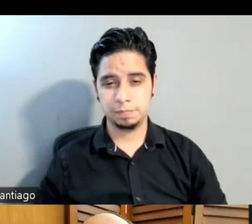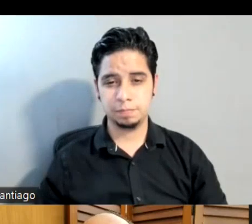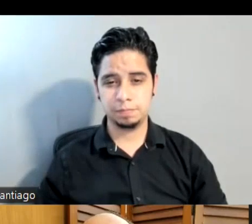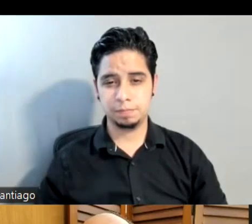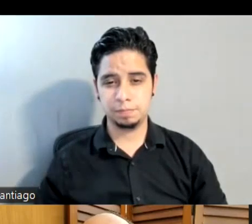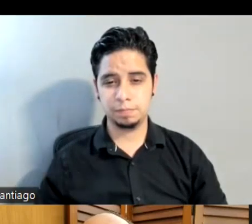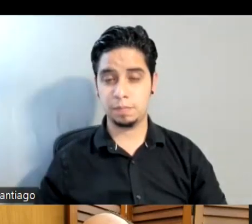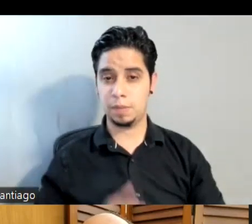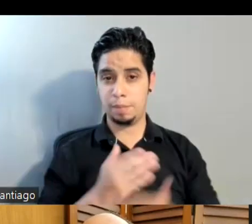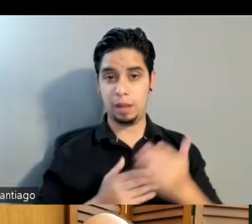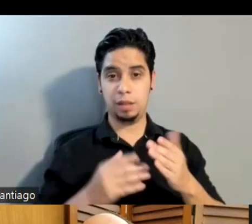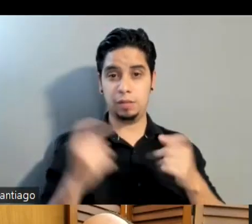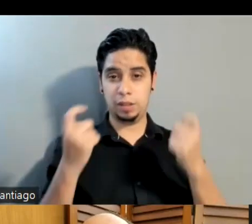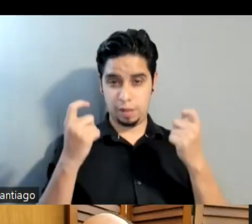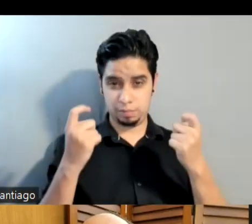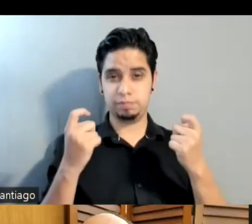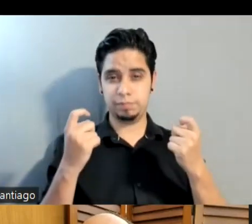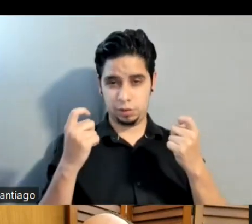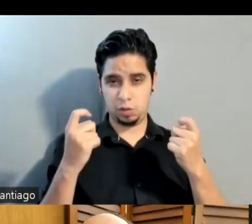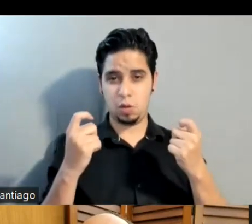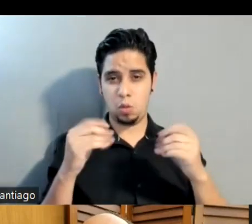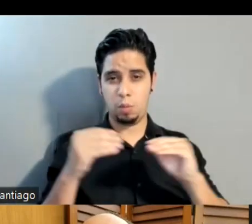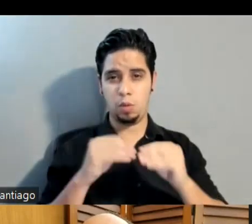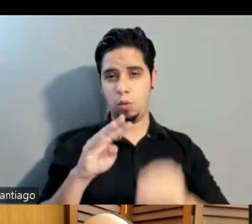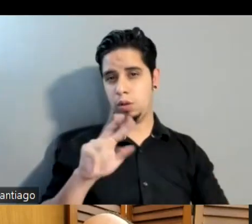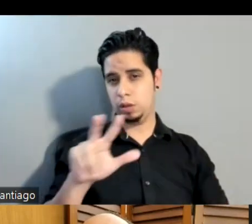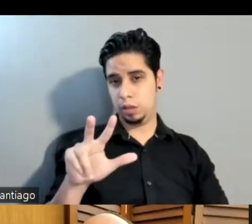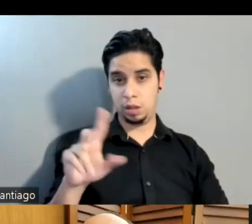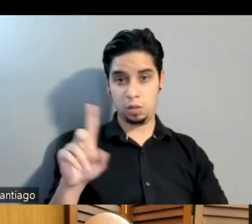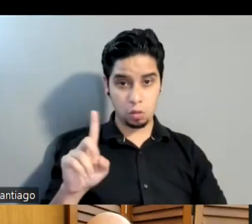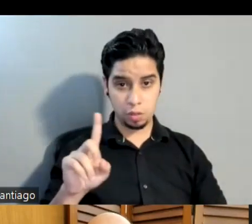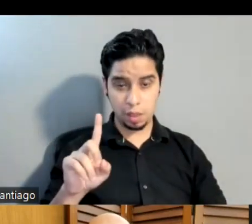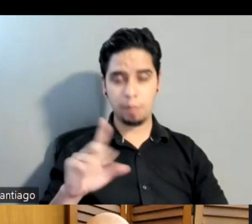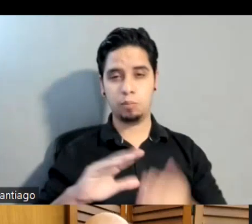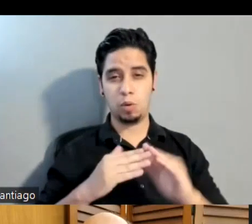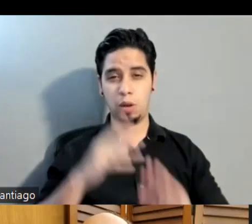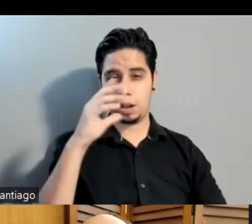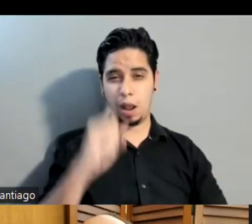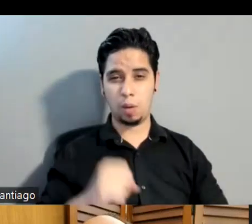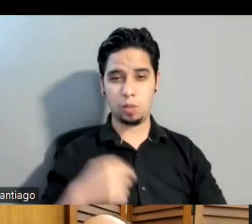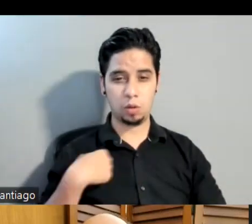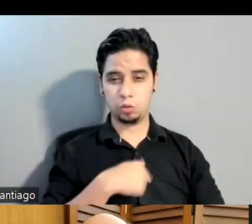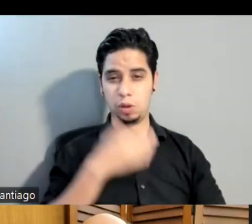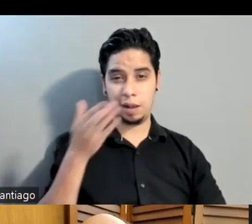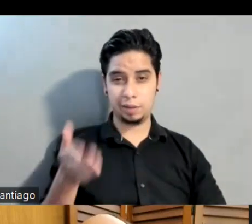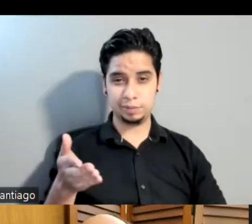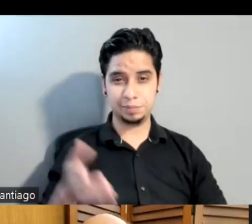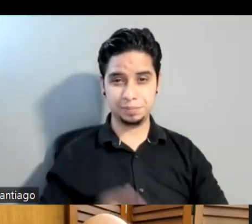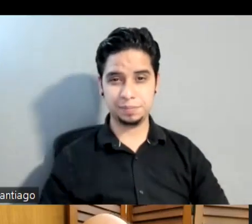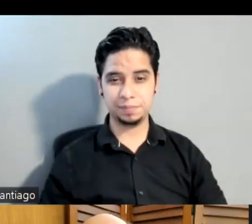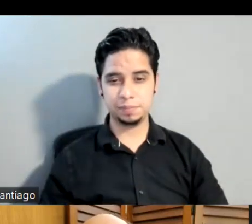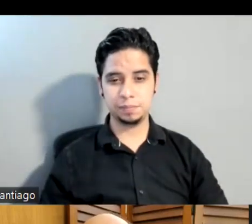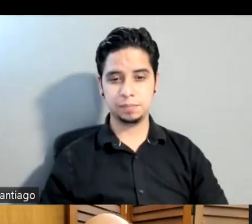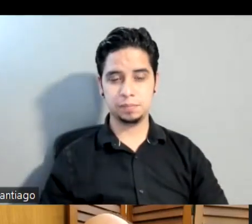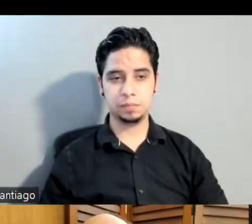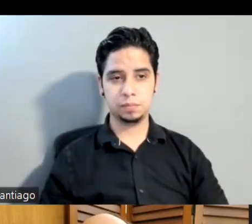parte del Festival de Teatro número 43 del municipio de Caguas. ¡Y! Estamos ahí, cerrando. O